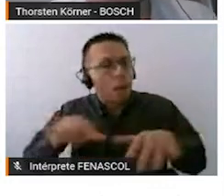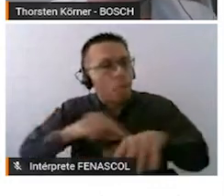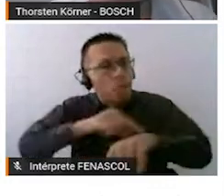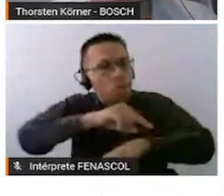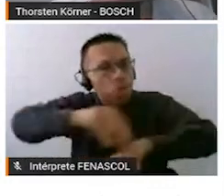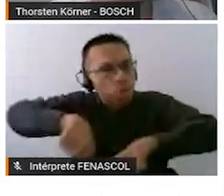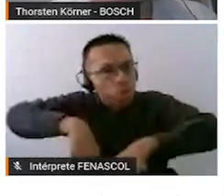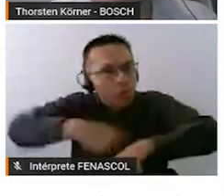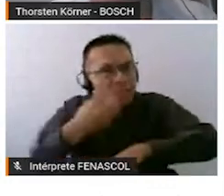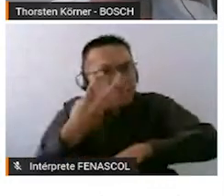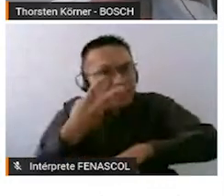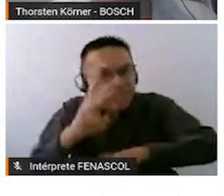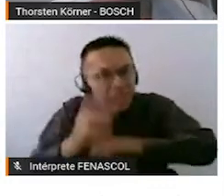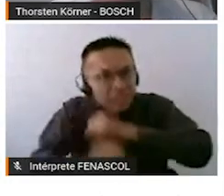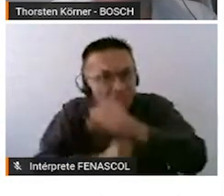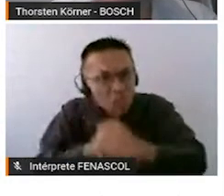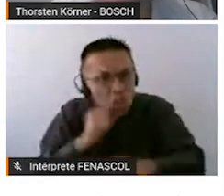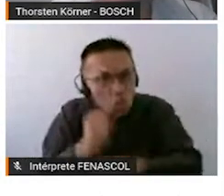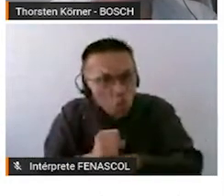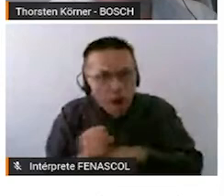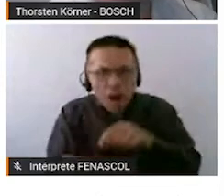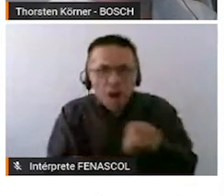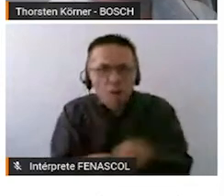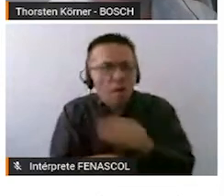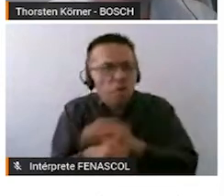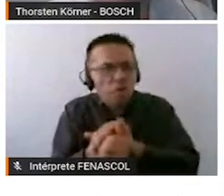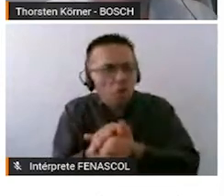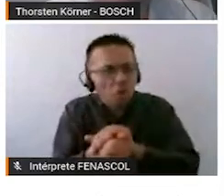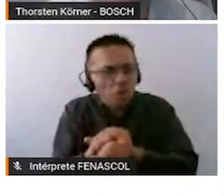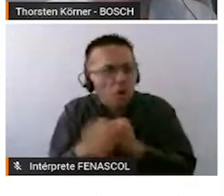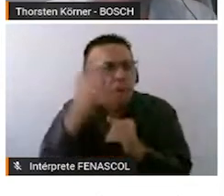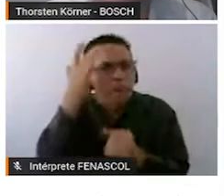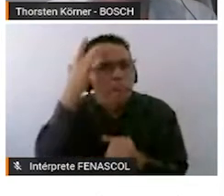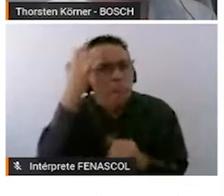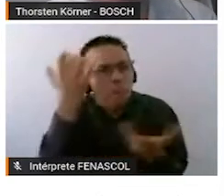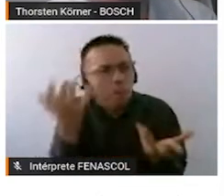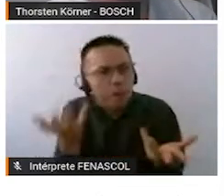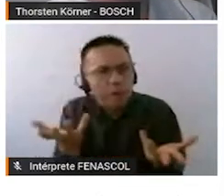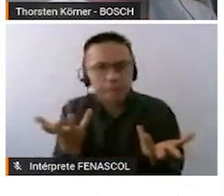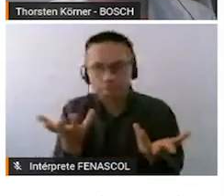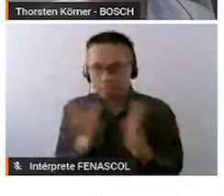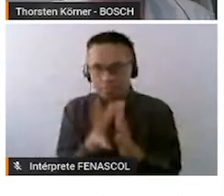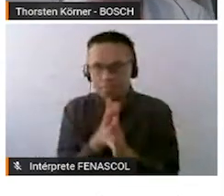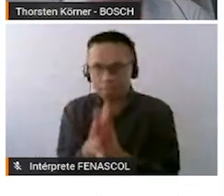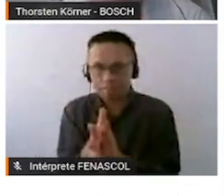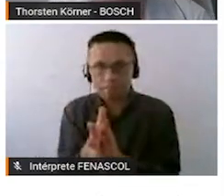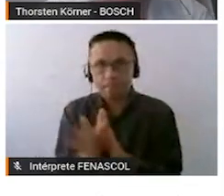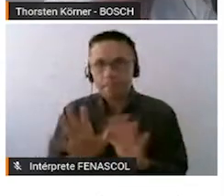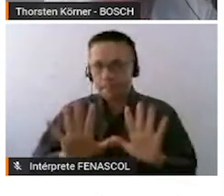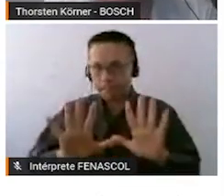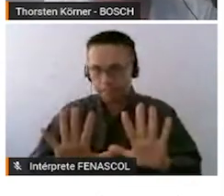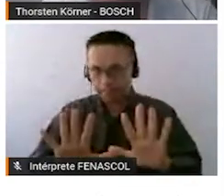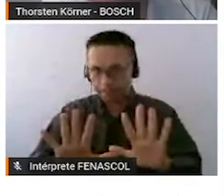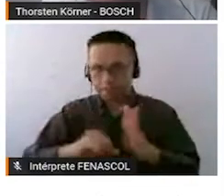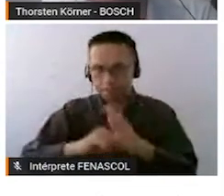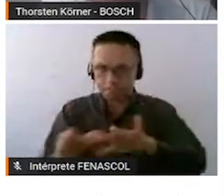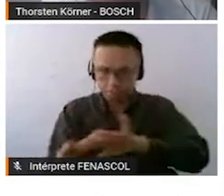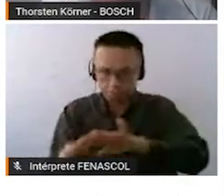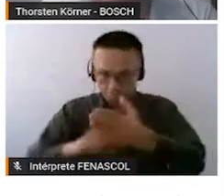tardamos tanto entre una y otra cosa? Bueno, antes de darle respuesta a esta